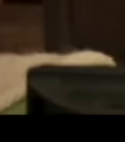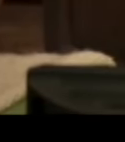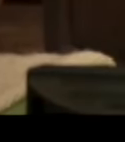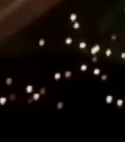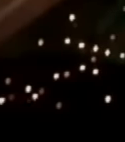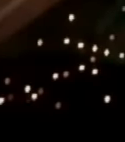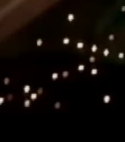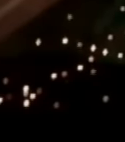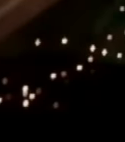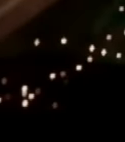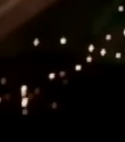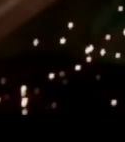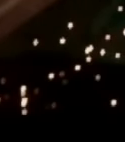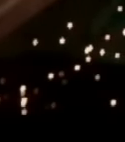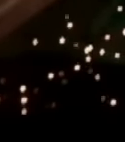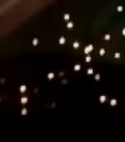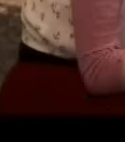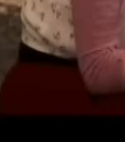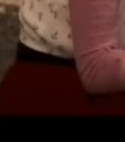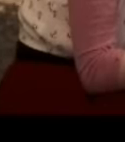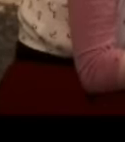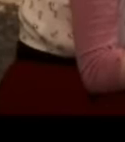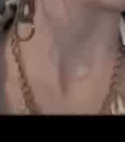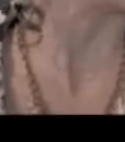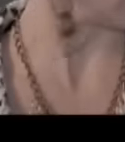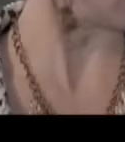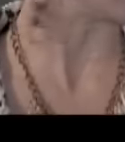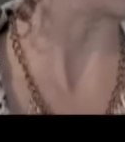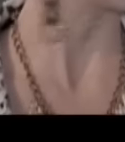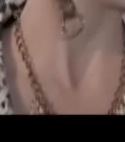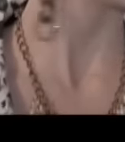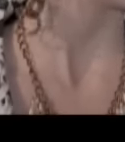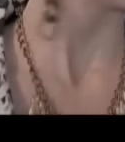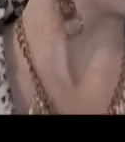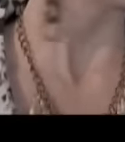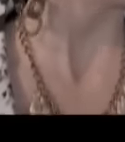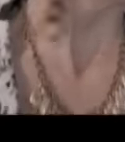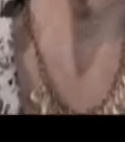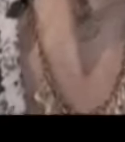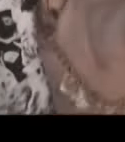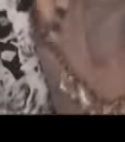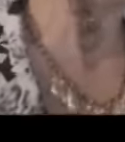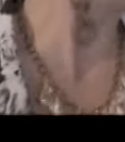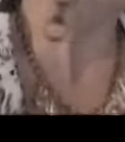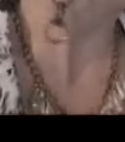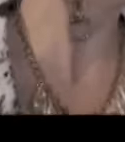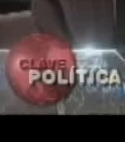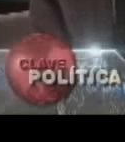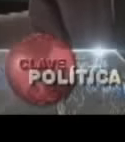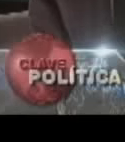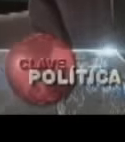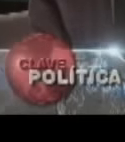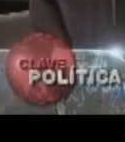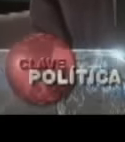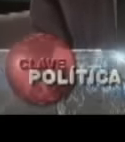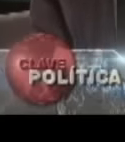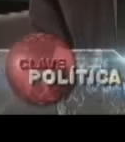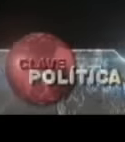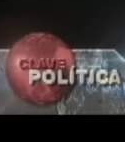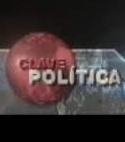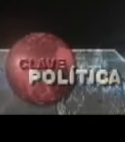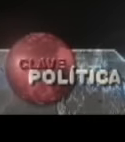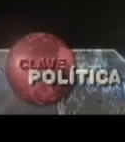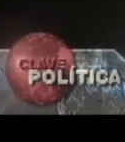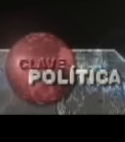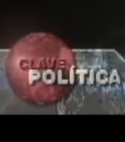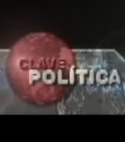razón también repetimos lo que nos hace mal. Sí. ¿Bajaron de peso? Sí. ¿Eso no te importa o no? Quiero